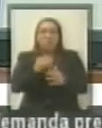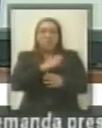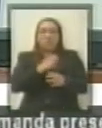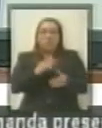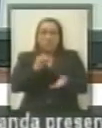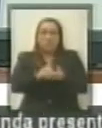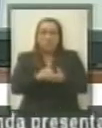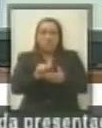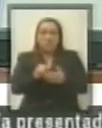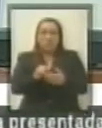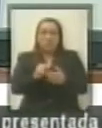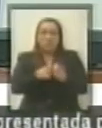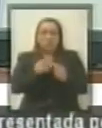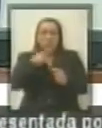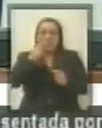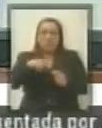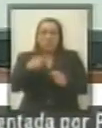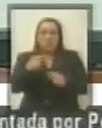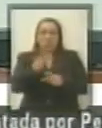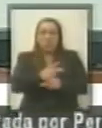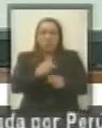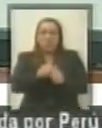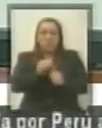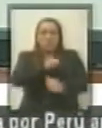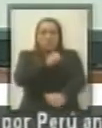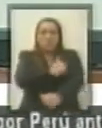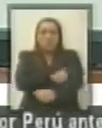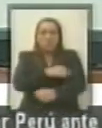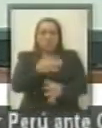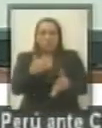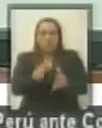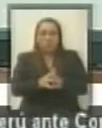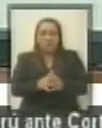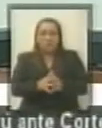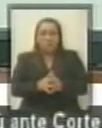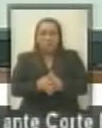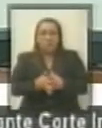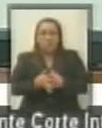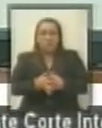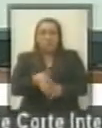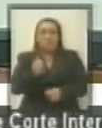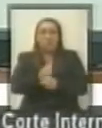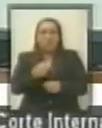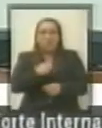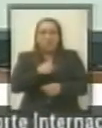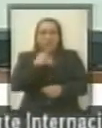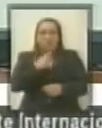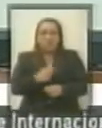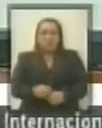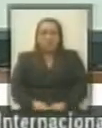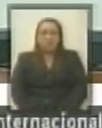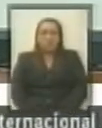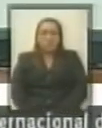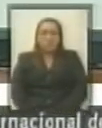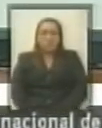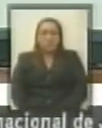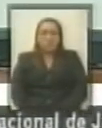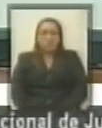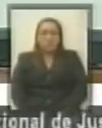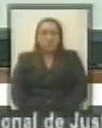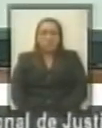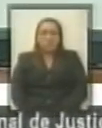gobernabilidad y por ello es necesario preservar su autonomía. Cualquier acción que nosotros a la fecha estamos realizando en relación